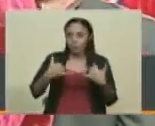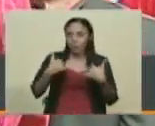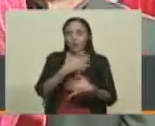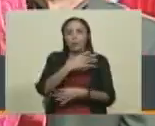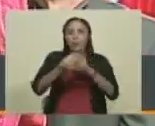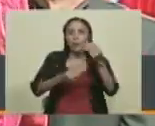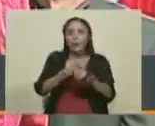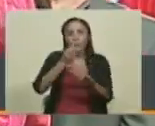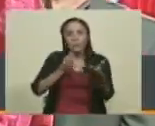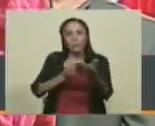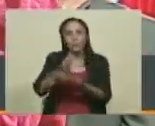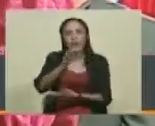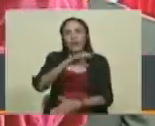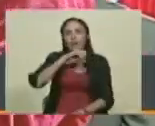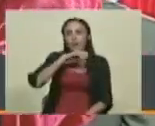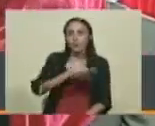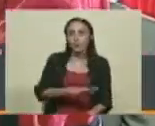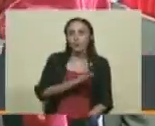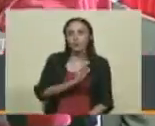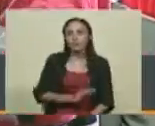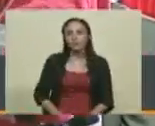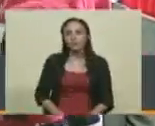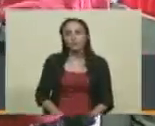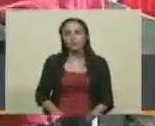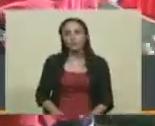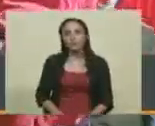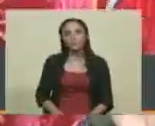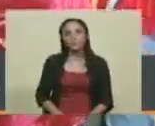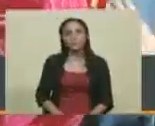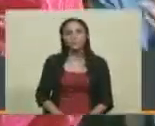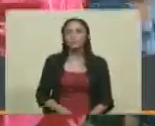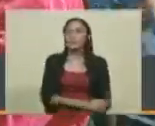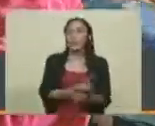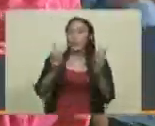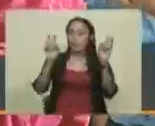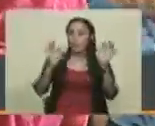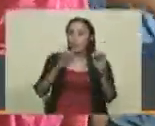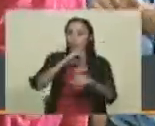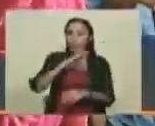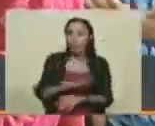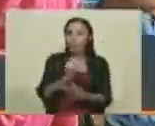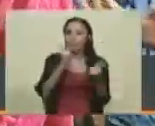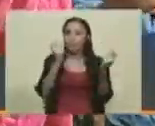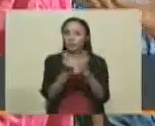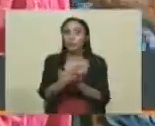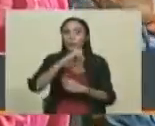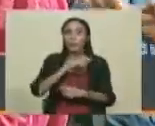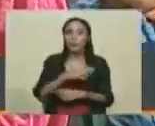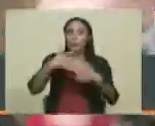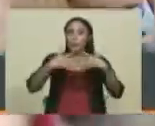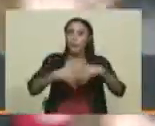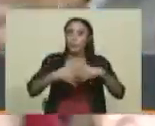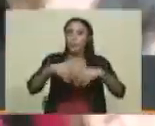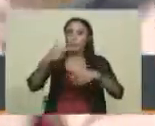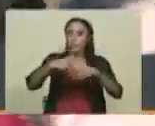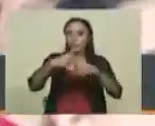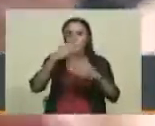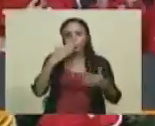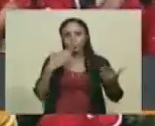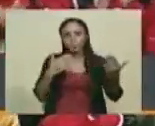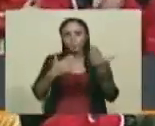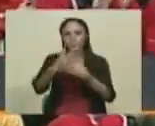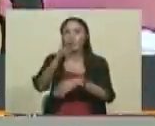con nuestro presidente obrero, hacer la historia, la nueva historia petrolera que va para